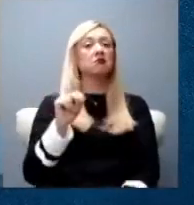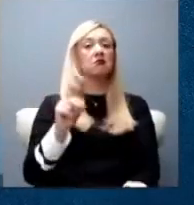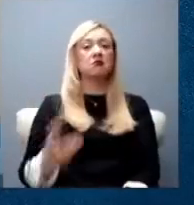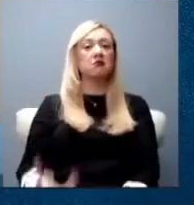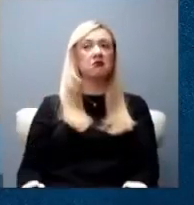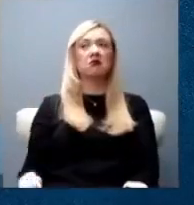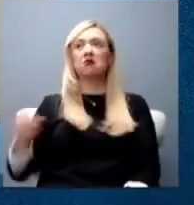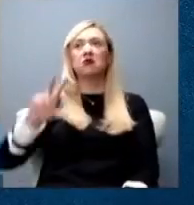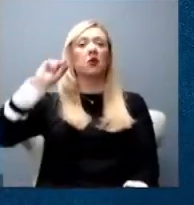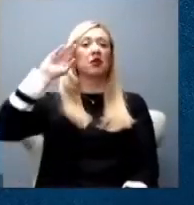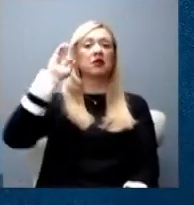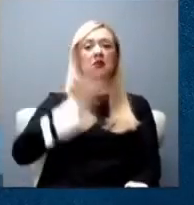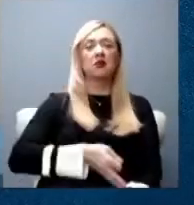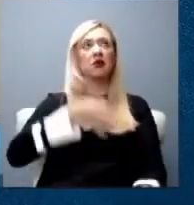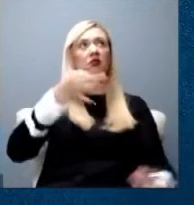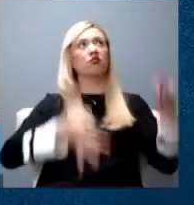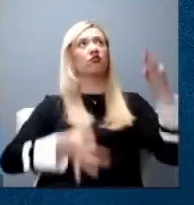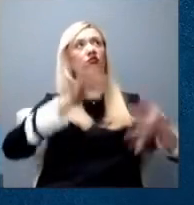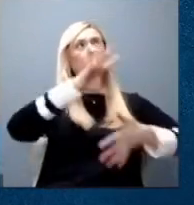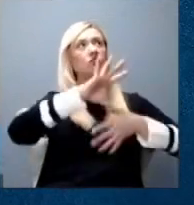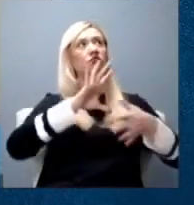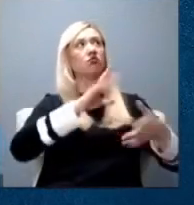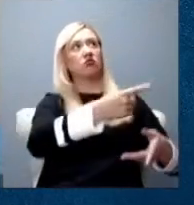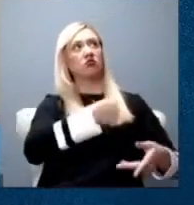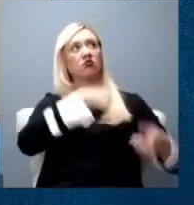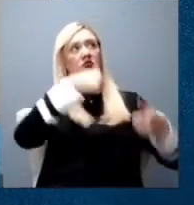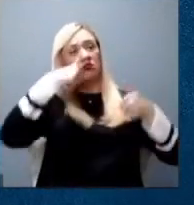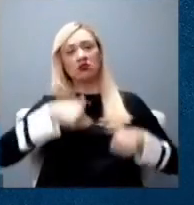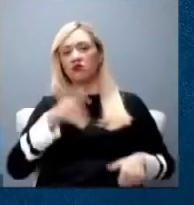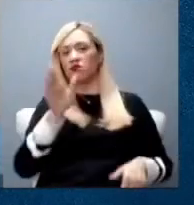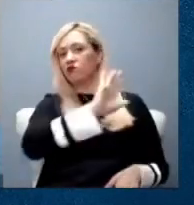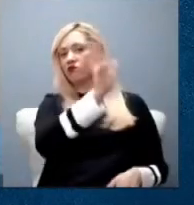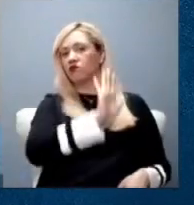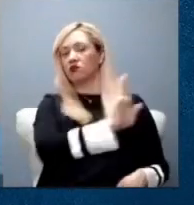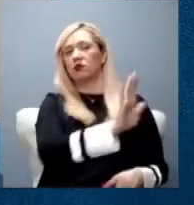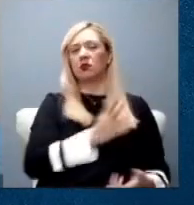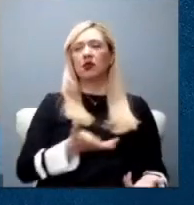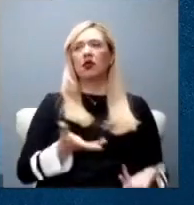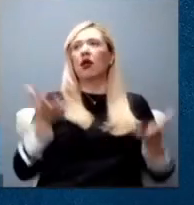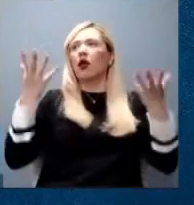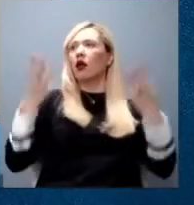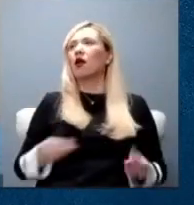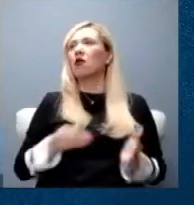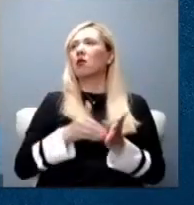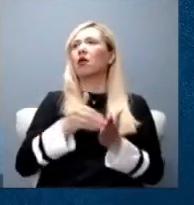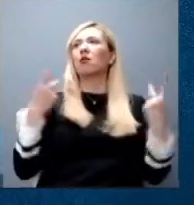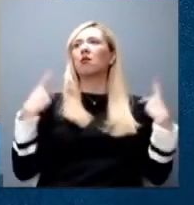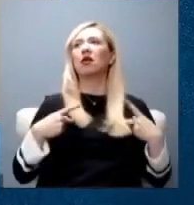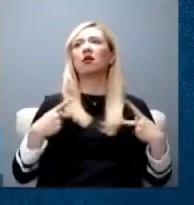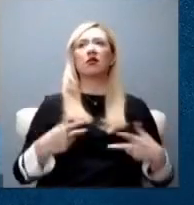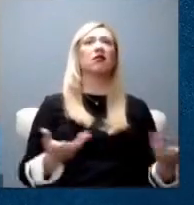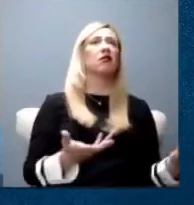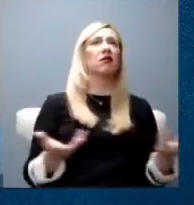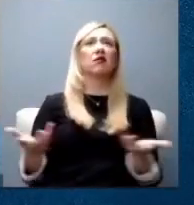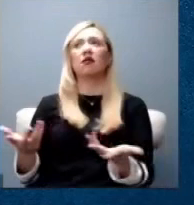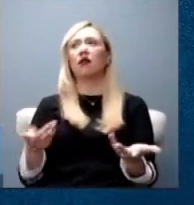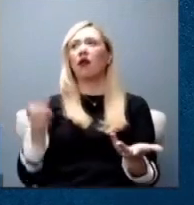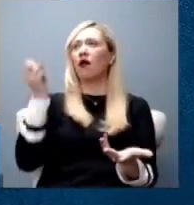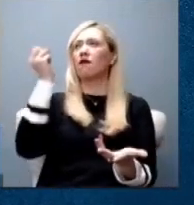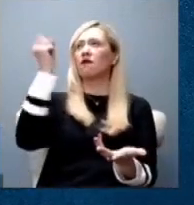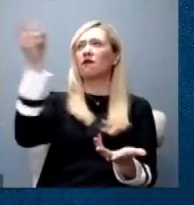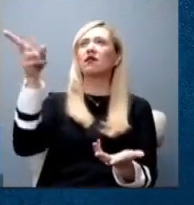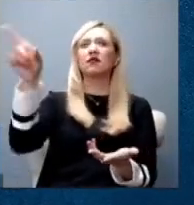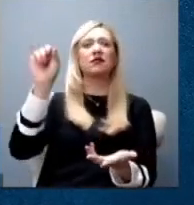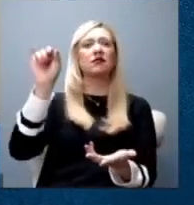aceptado la competencia de la Corte Interamericana y eso genera que haya millones de personas que no tienen la misma protección que otros estados que sí han ratificado